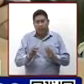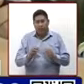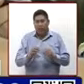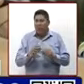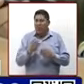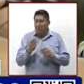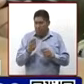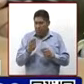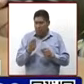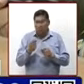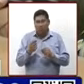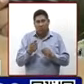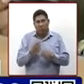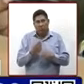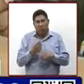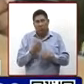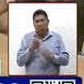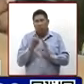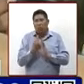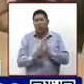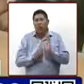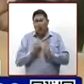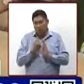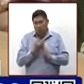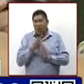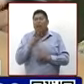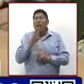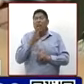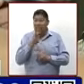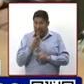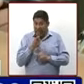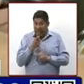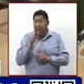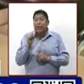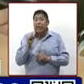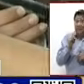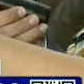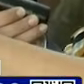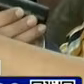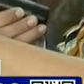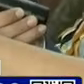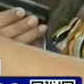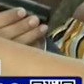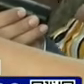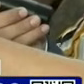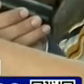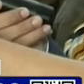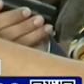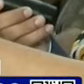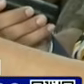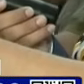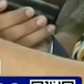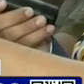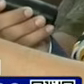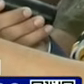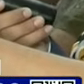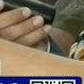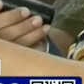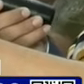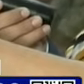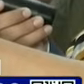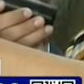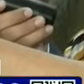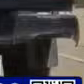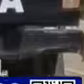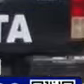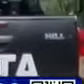cuestión de minutos más o una hora para determinar quiénes están con alguna responsabilidad o algún dato que arroje o